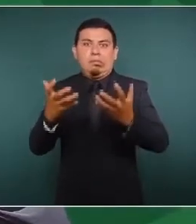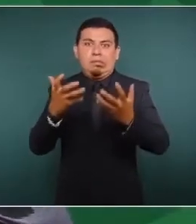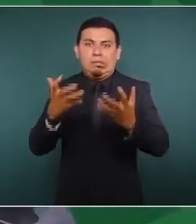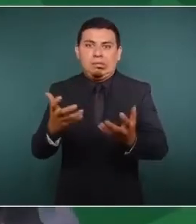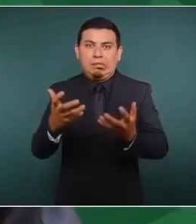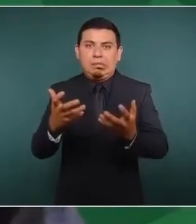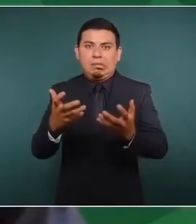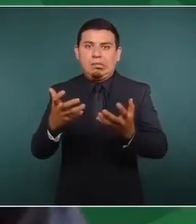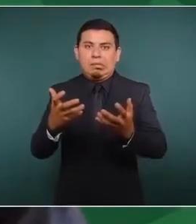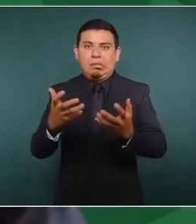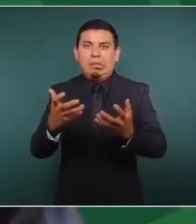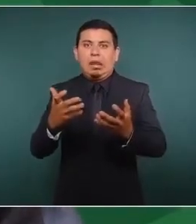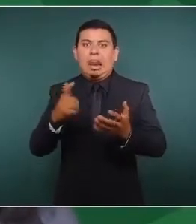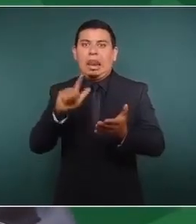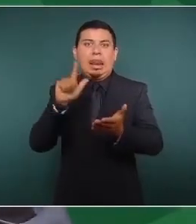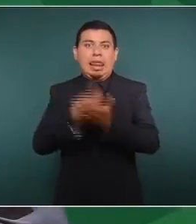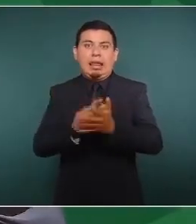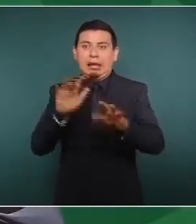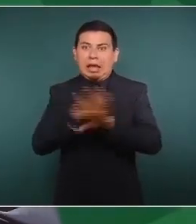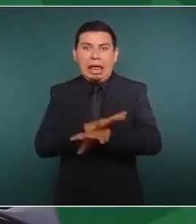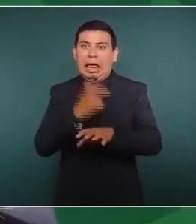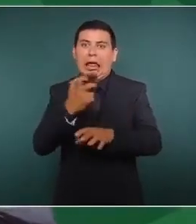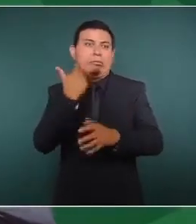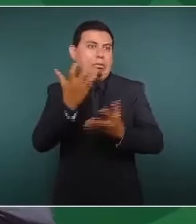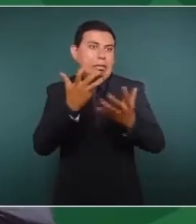la reforma energética